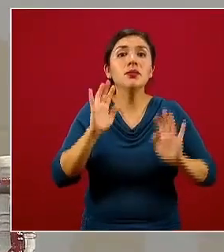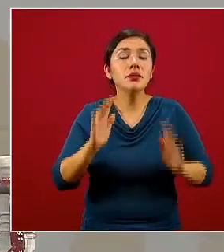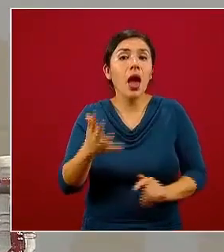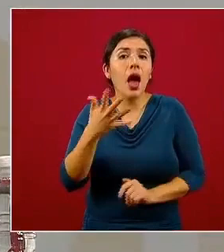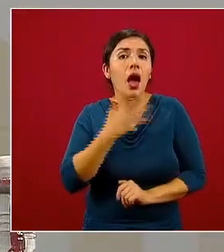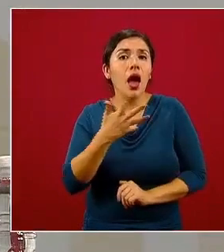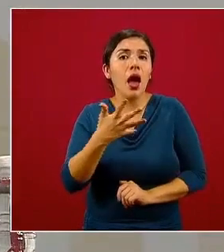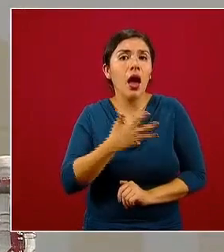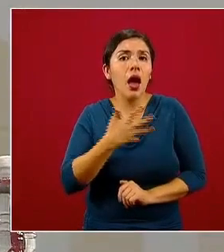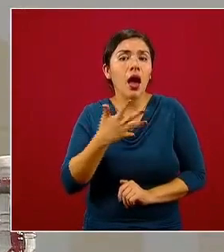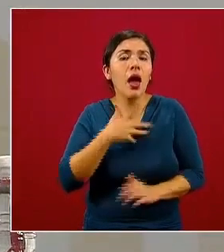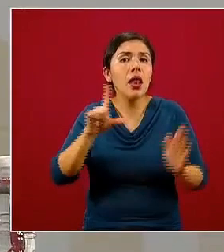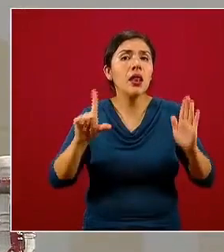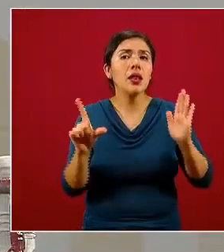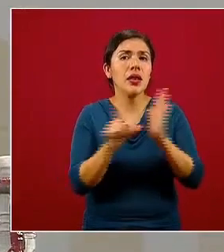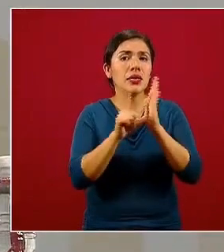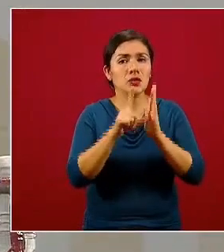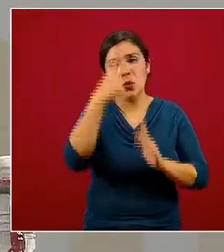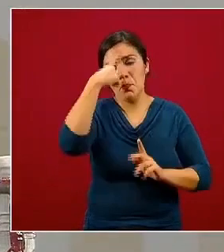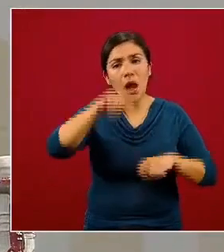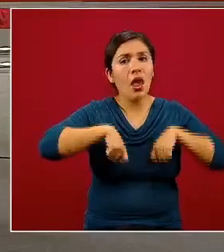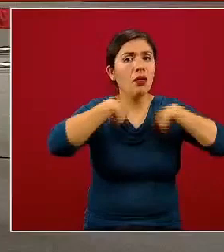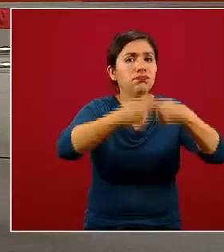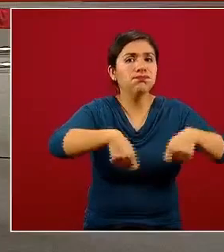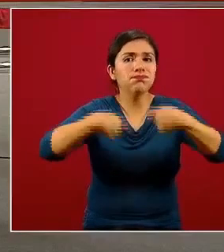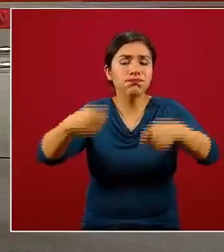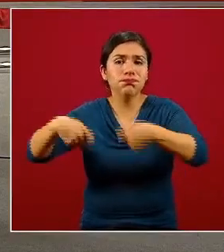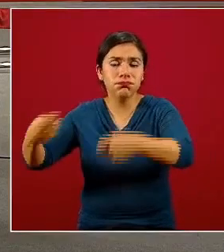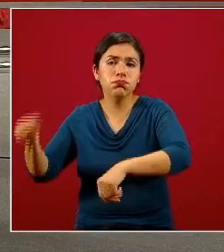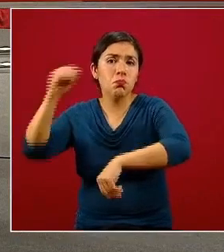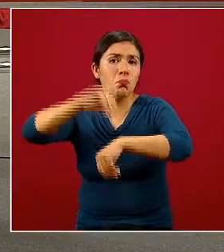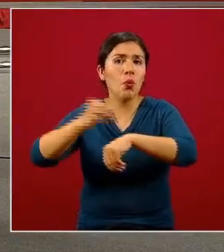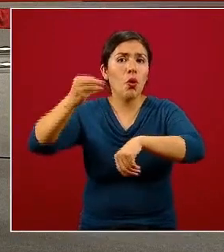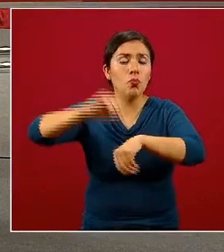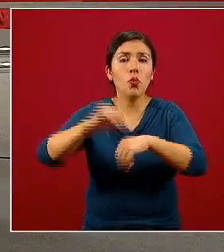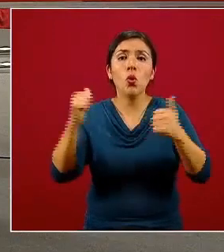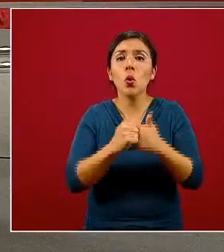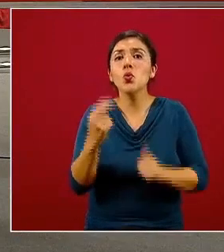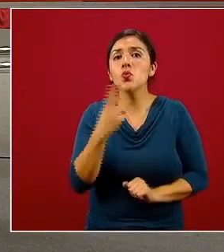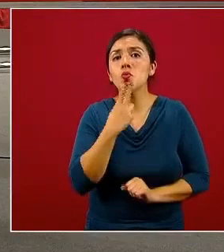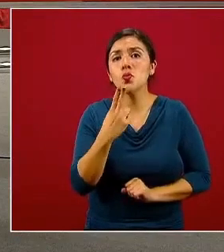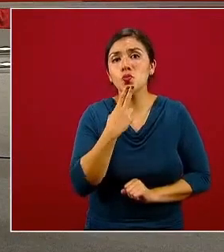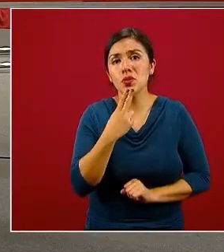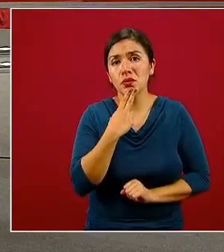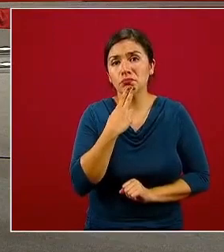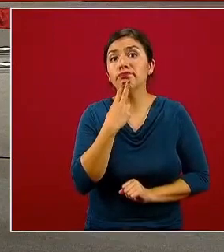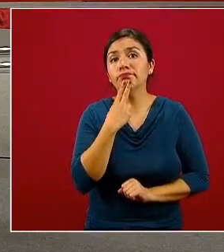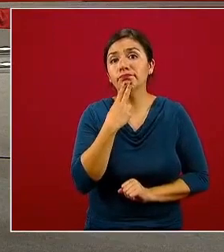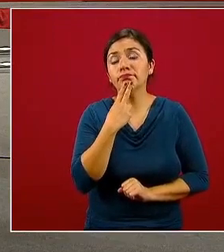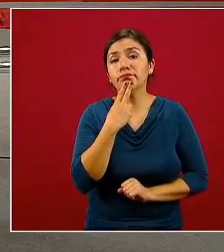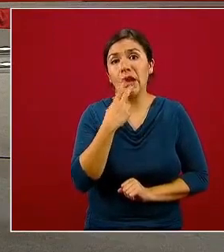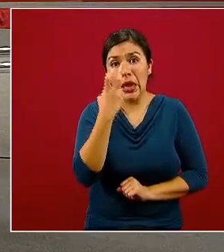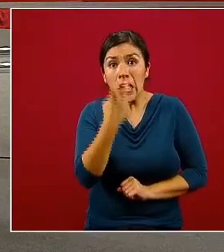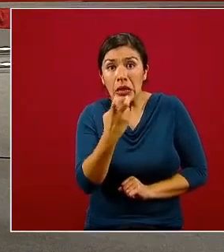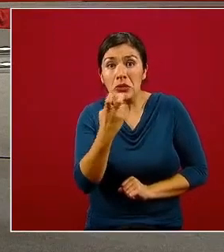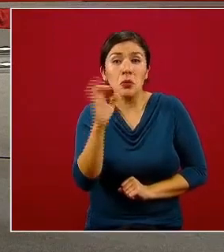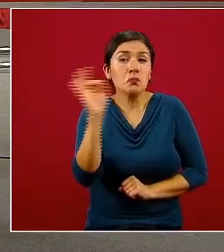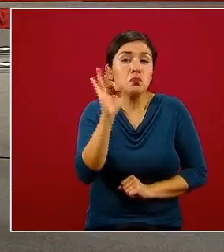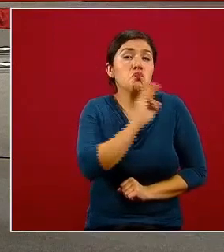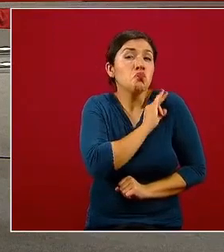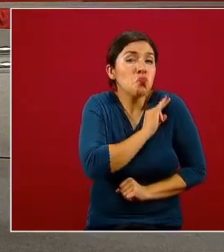estuvieran listos para ser entregados, instalados y utilizados. Eso hubiera podido